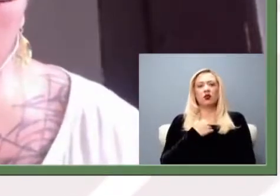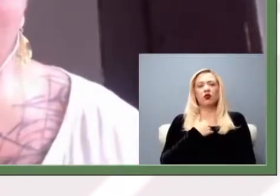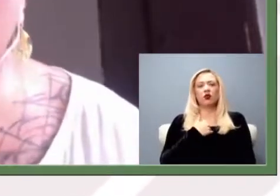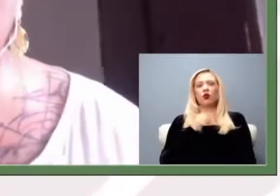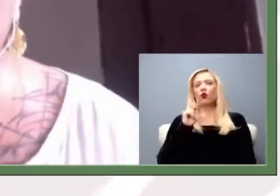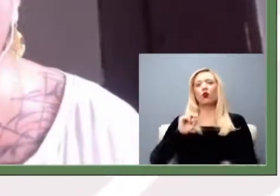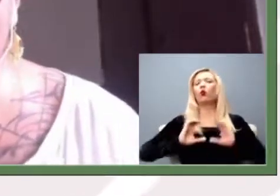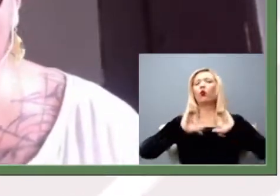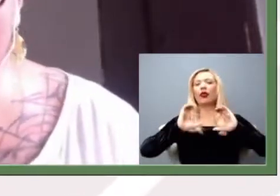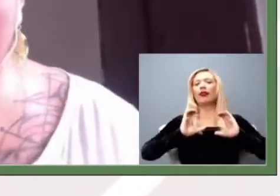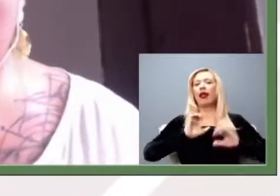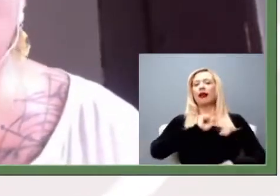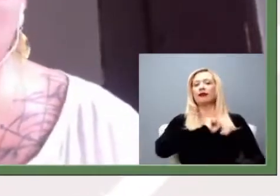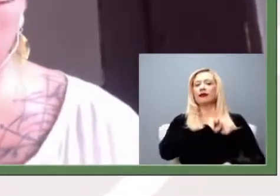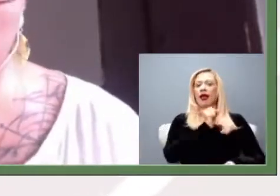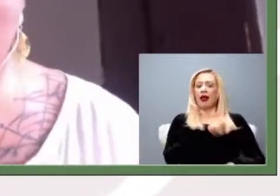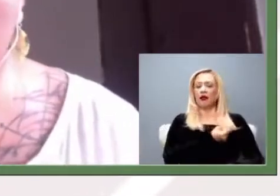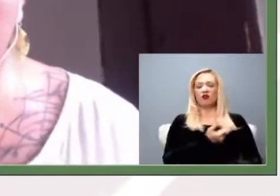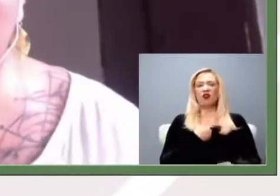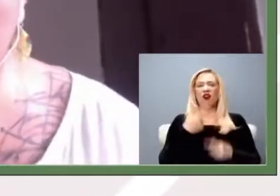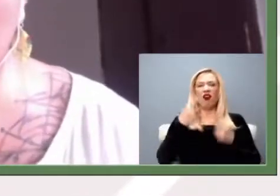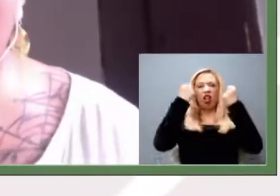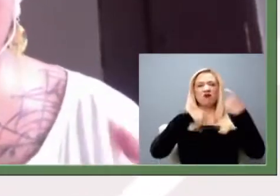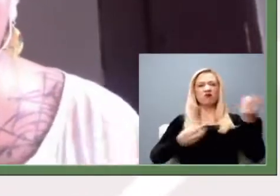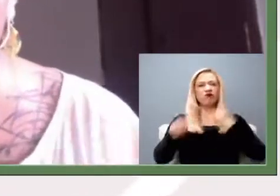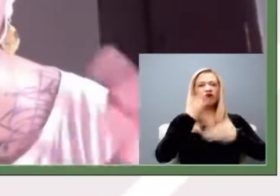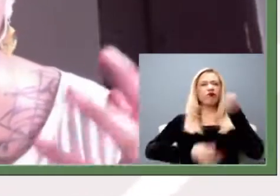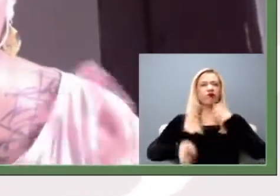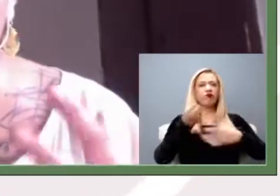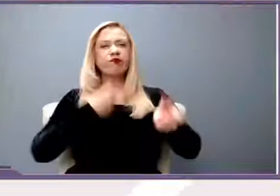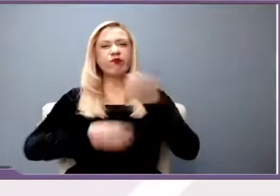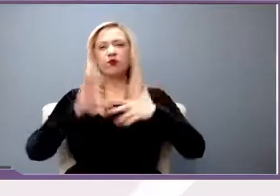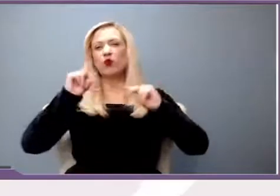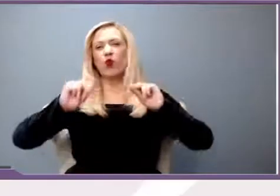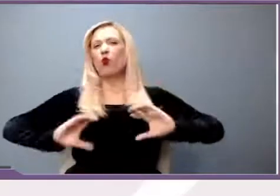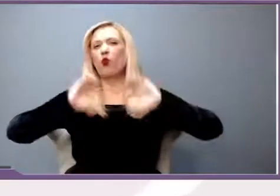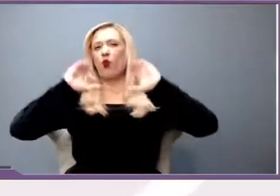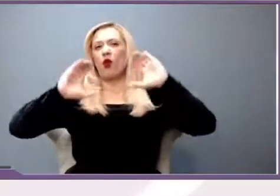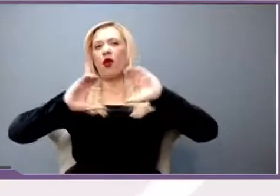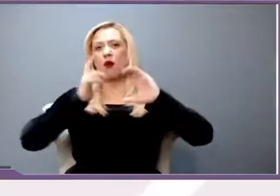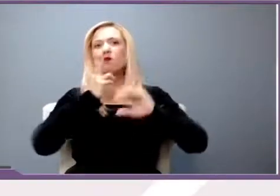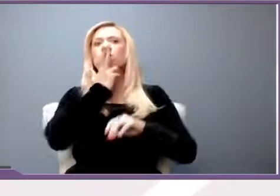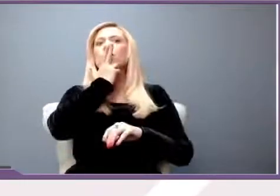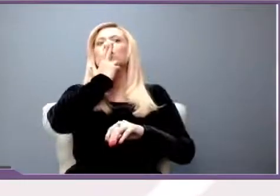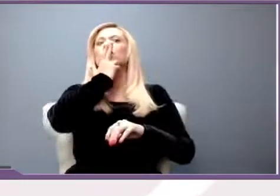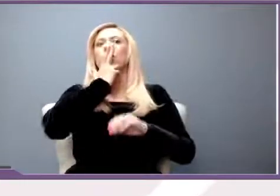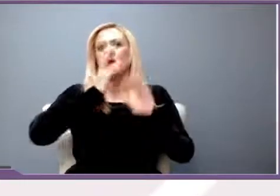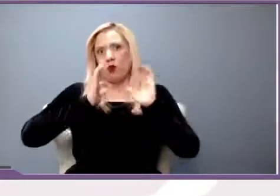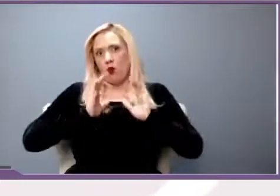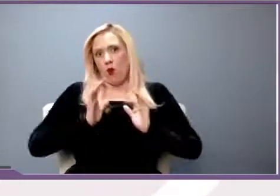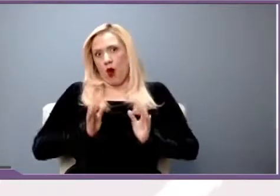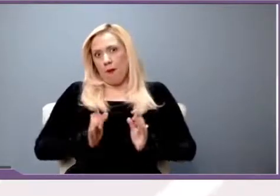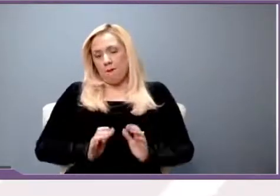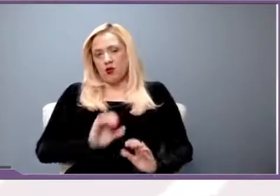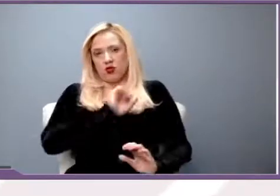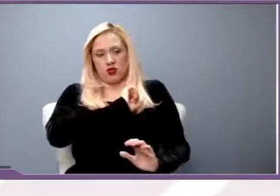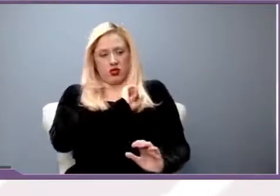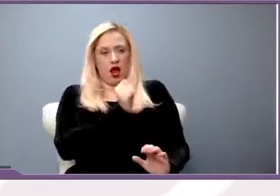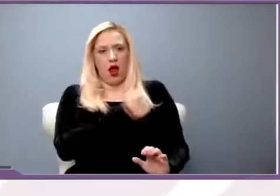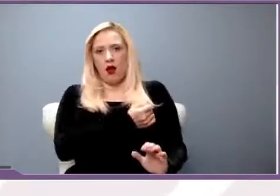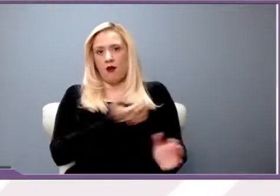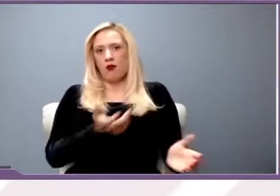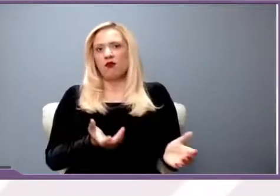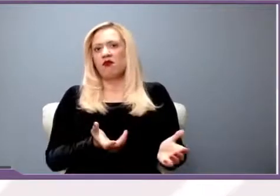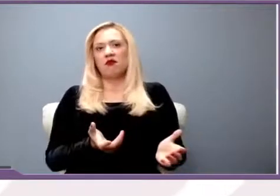salud, como personas que justo al no cuidar lo que se supone que es lo más preciado que podríamos tener, que es la salud, se